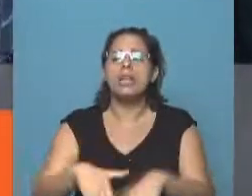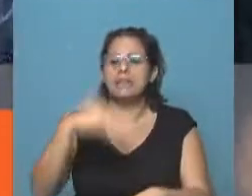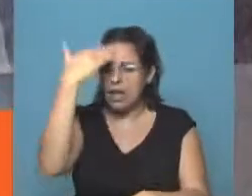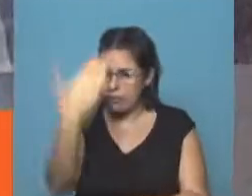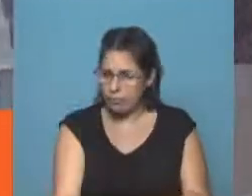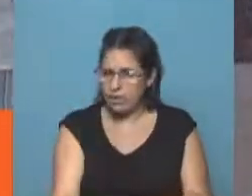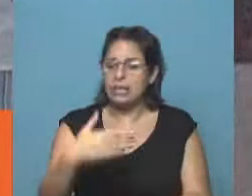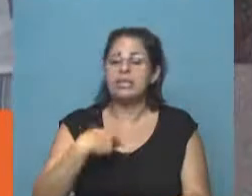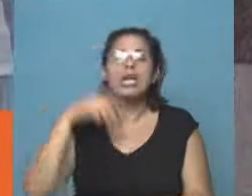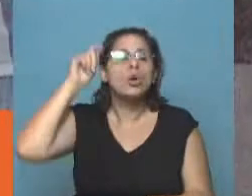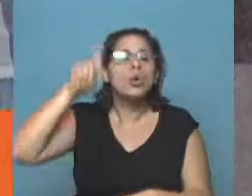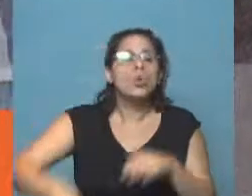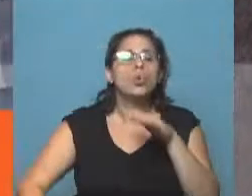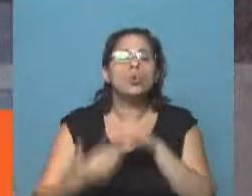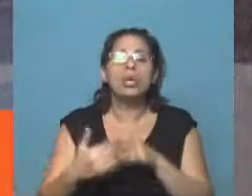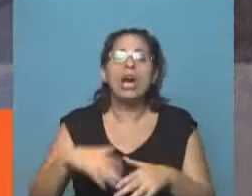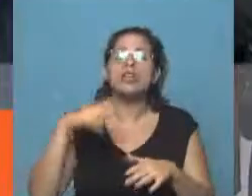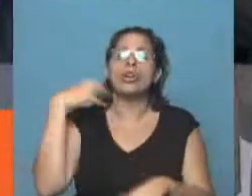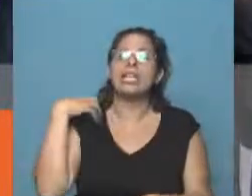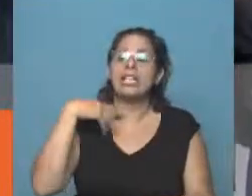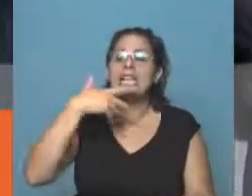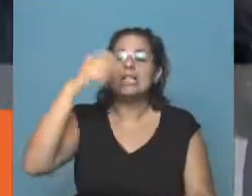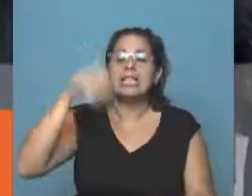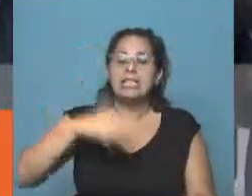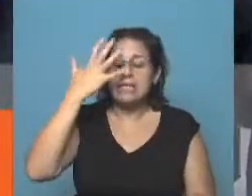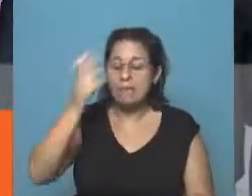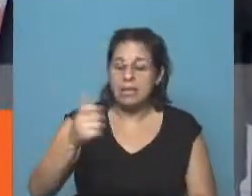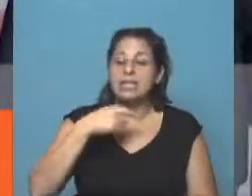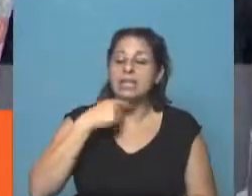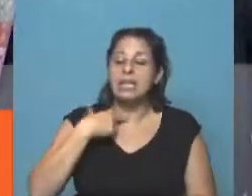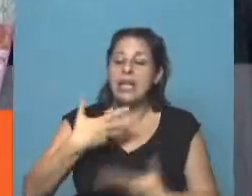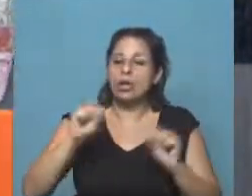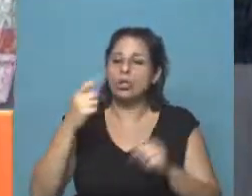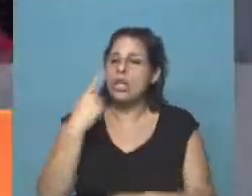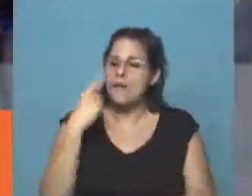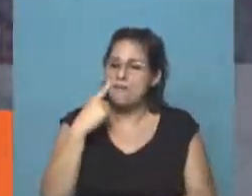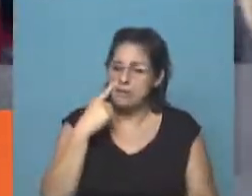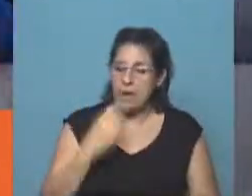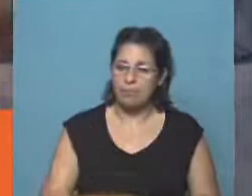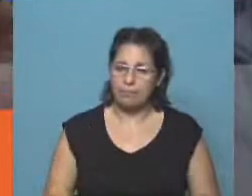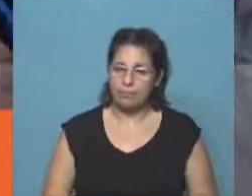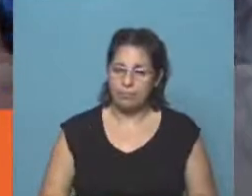del juzgado de General San Martín pidiendo su pronta aparición. Quiero